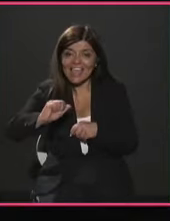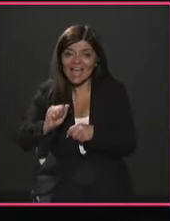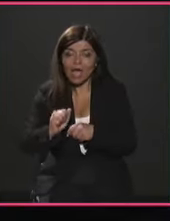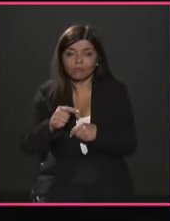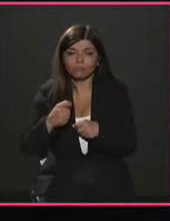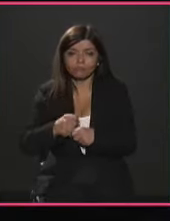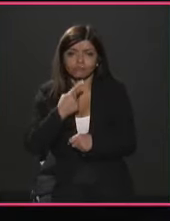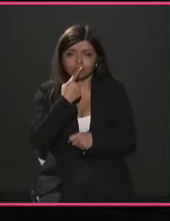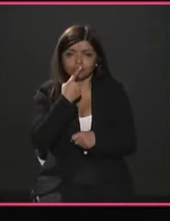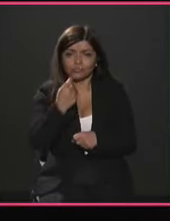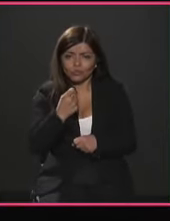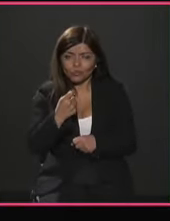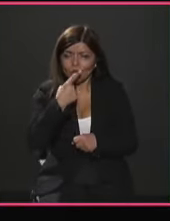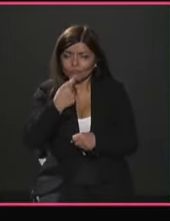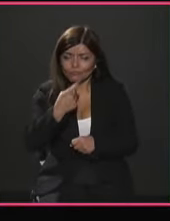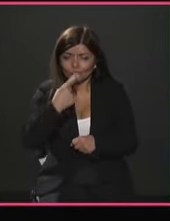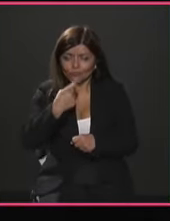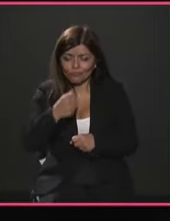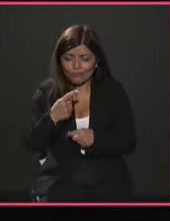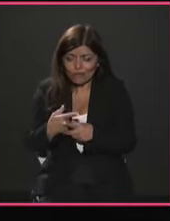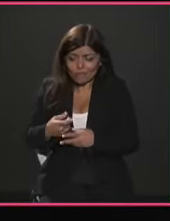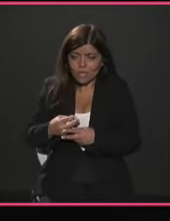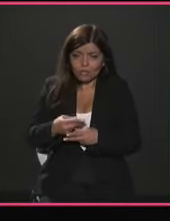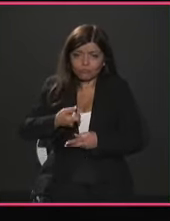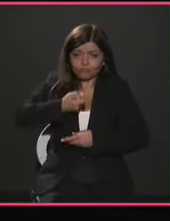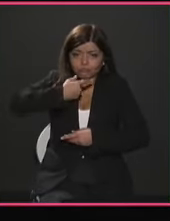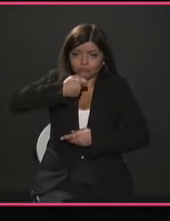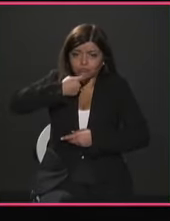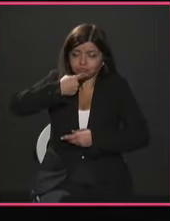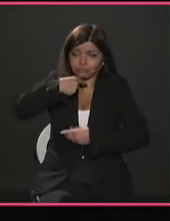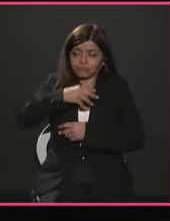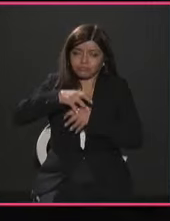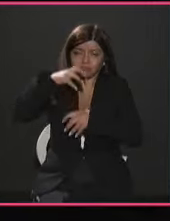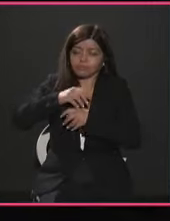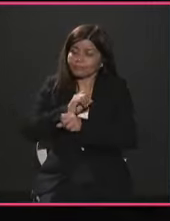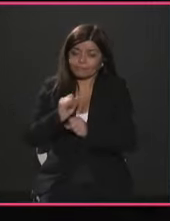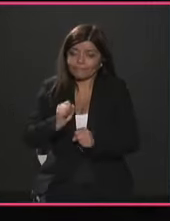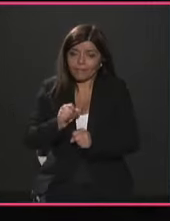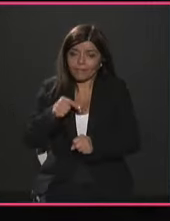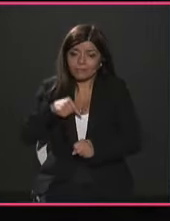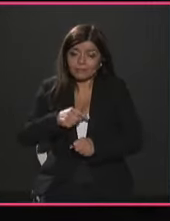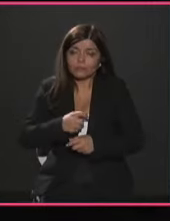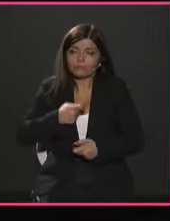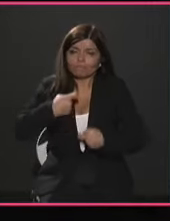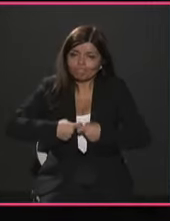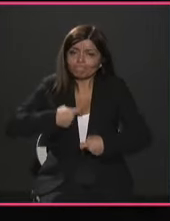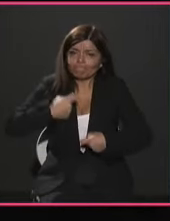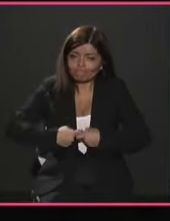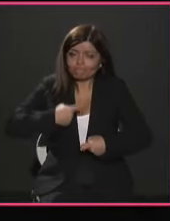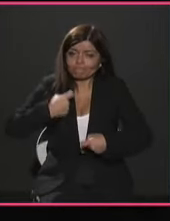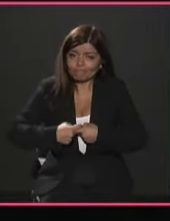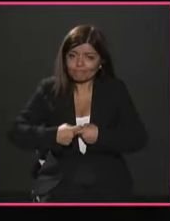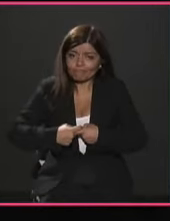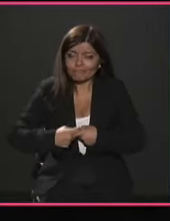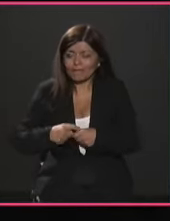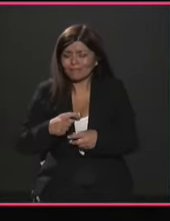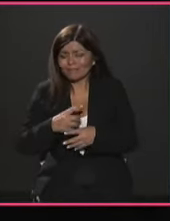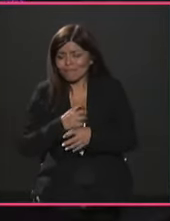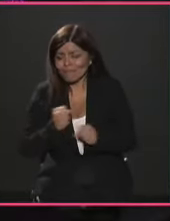resistente a muchos antibióticos Esta es una de las peores de todo el planeta es el